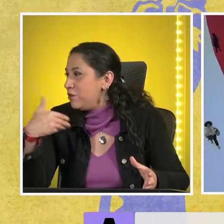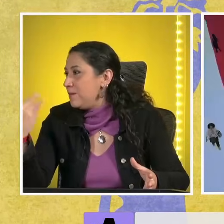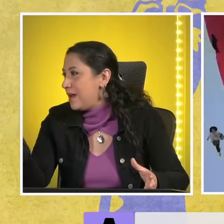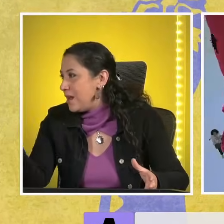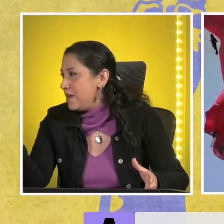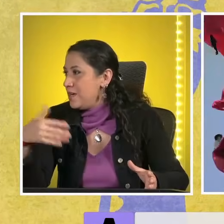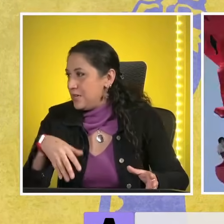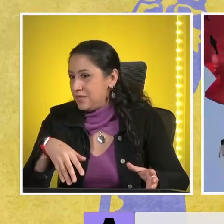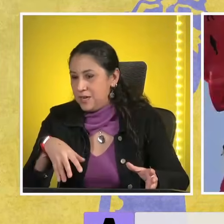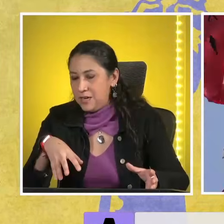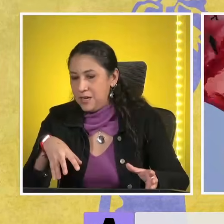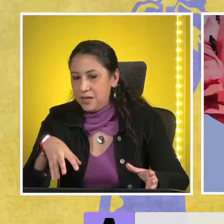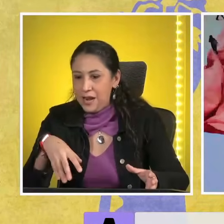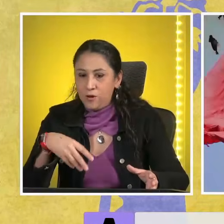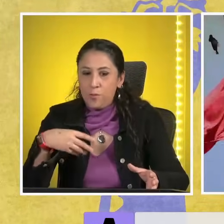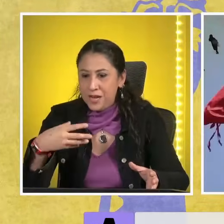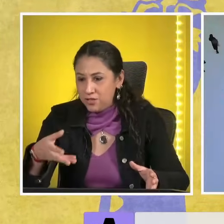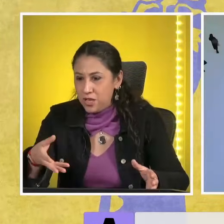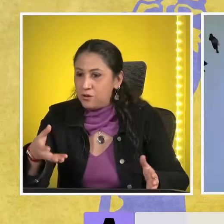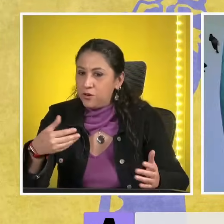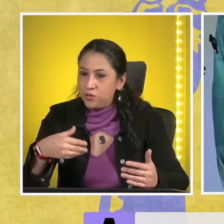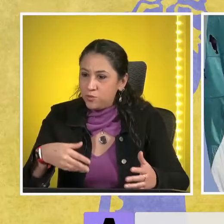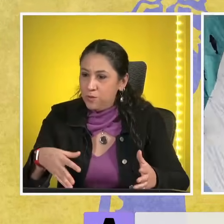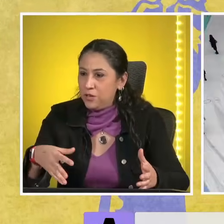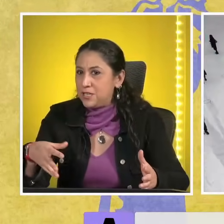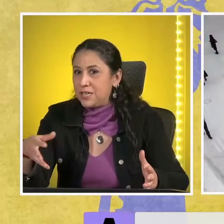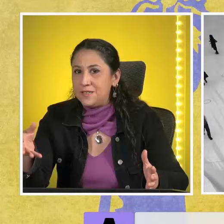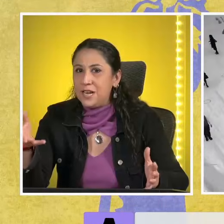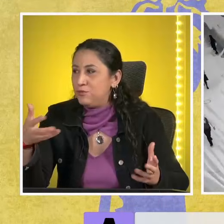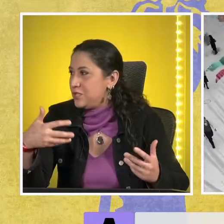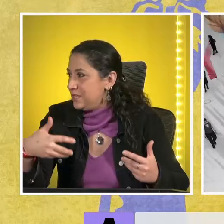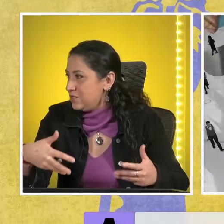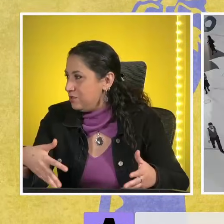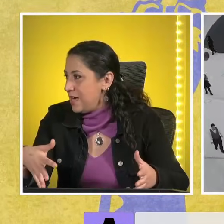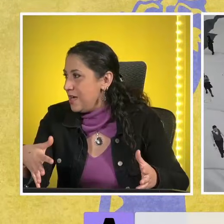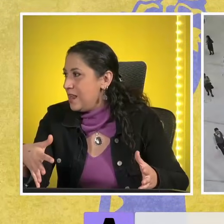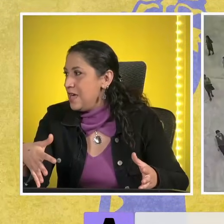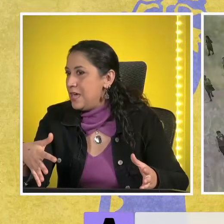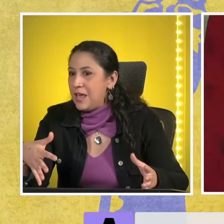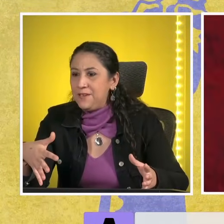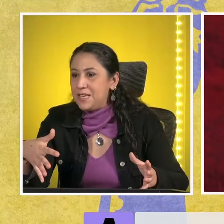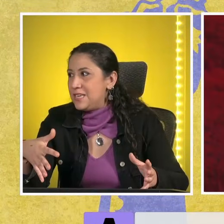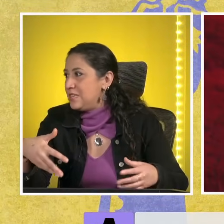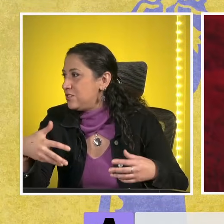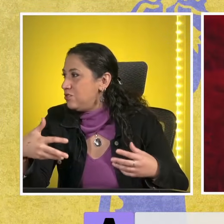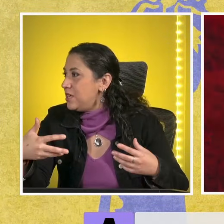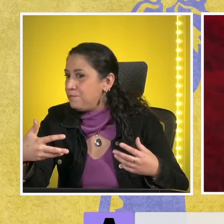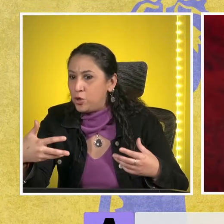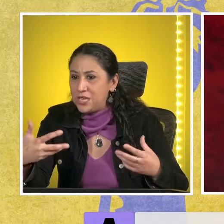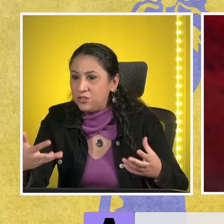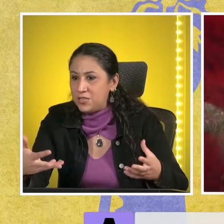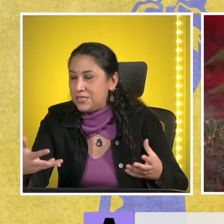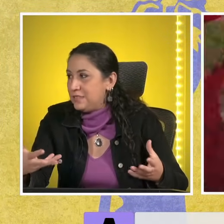no neoliberal, es la recuperación de los recursos públicos a través de la industria nacional, la financiarización